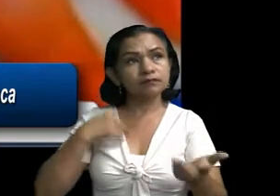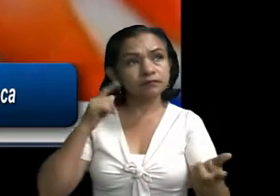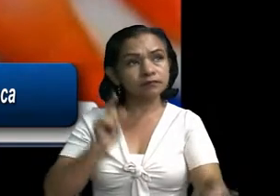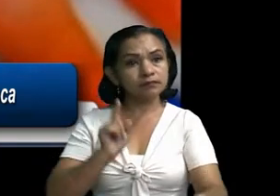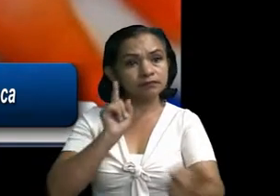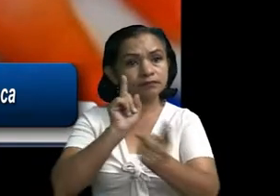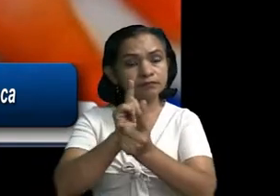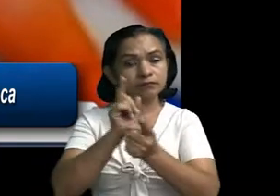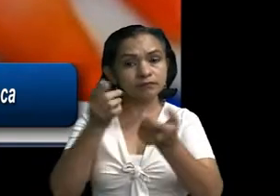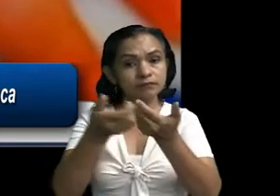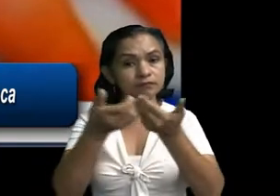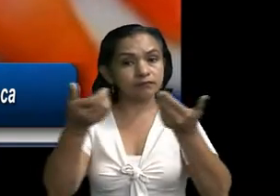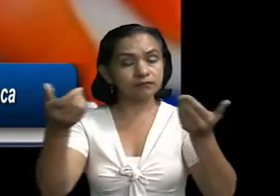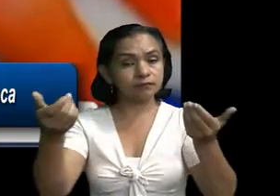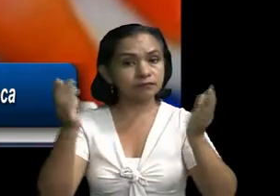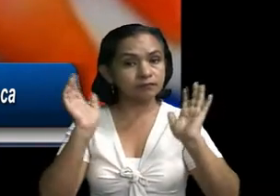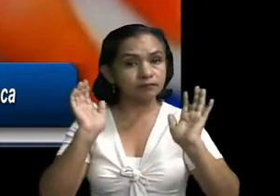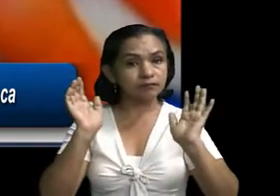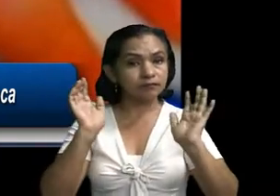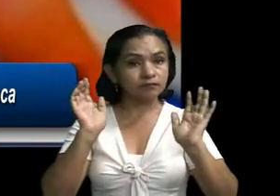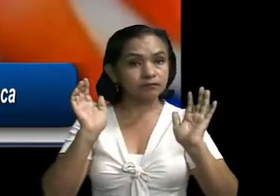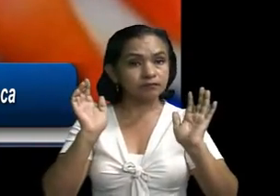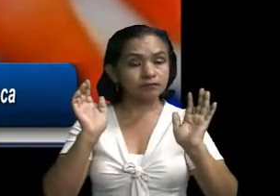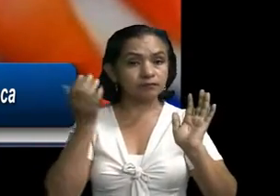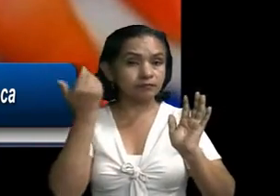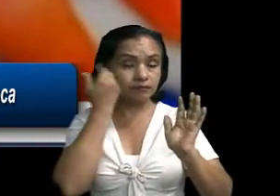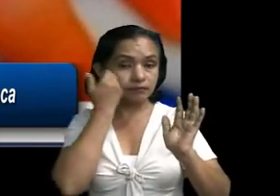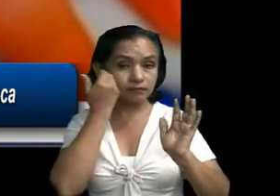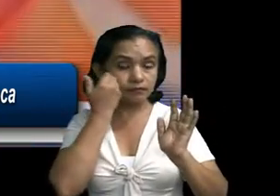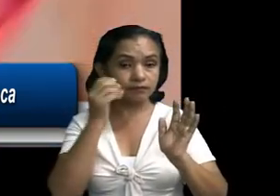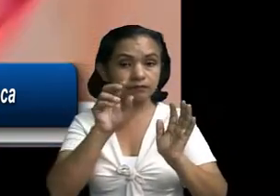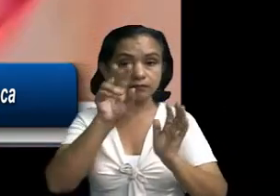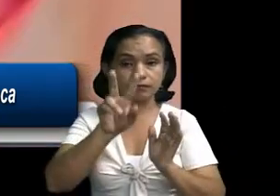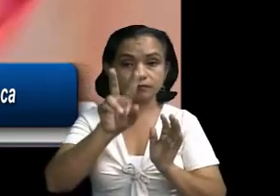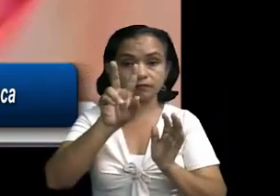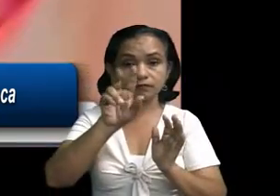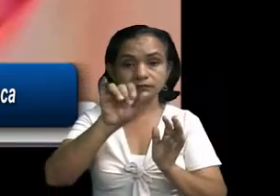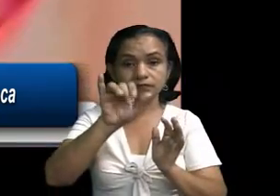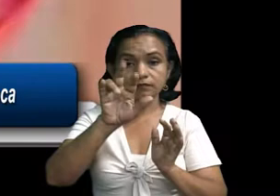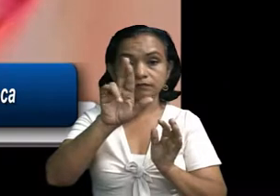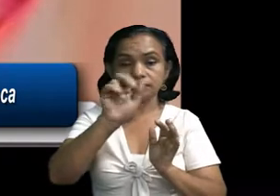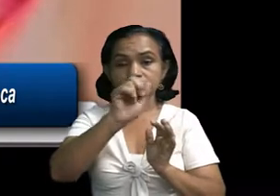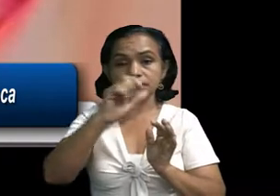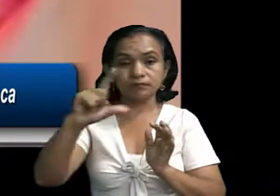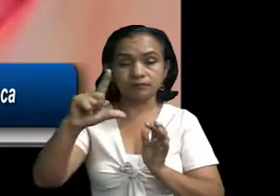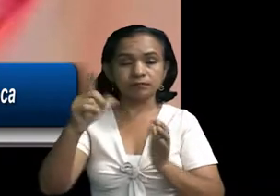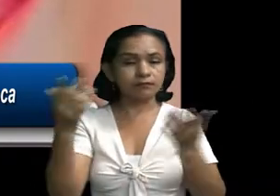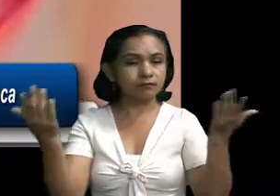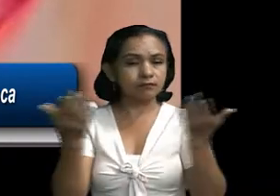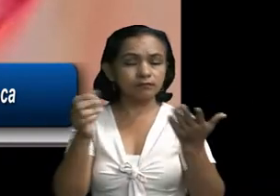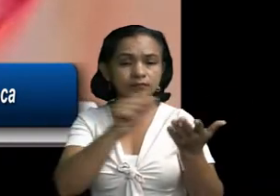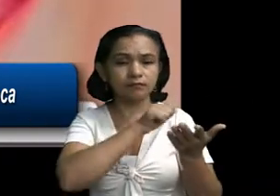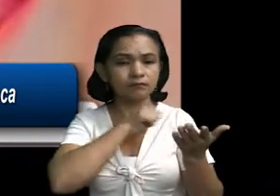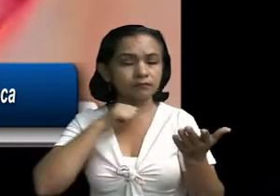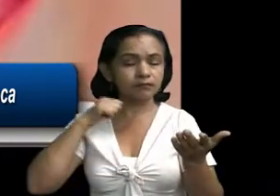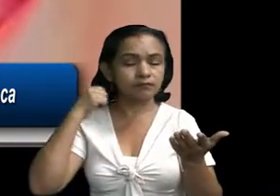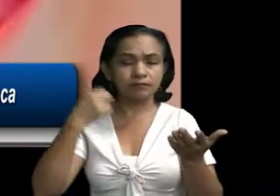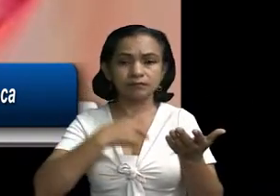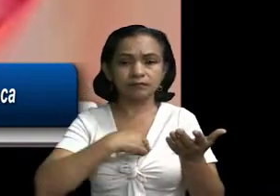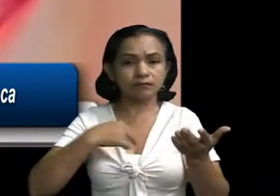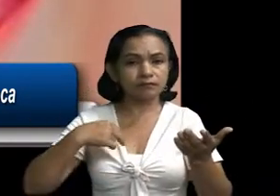identificarla o separarla de, por ejemplo, las infecciones virales. ¿Y cómo lo diagnostican? ¿Qué exámenes rutinarios